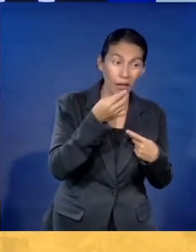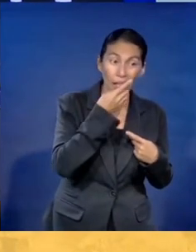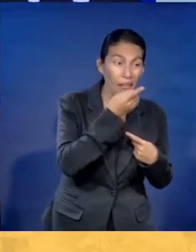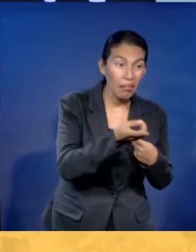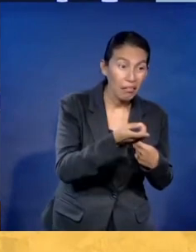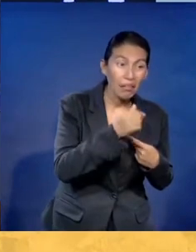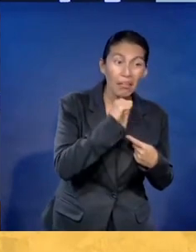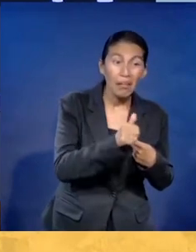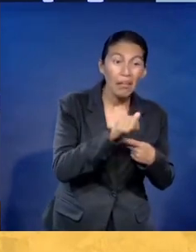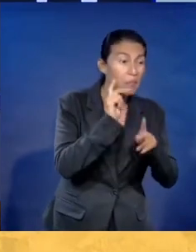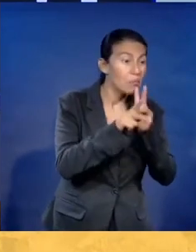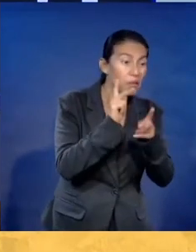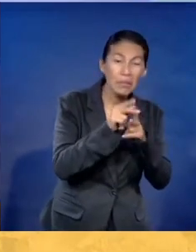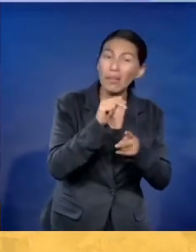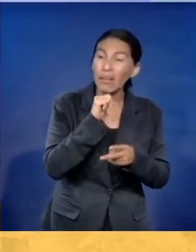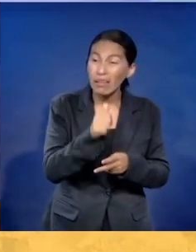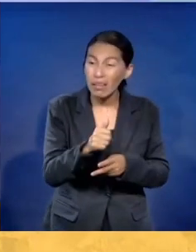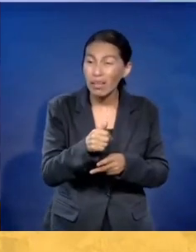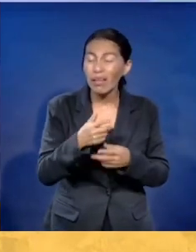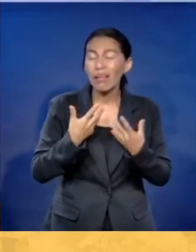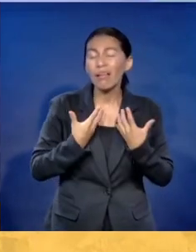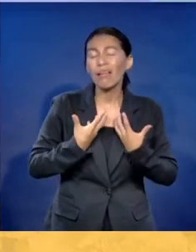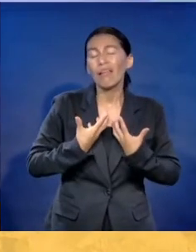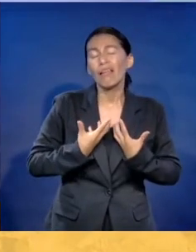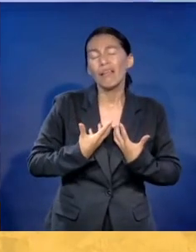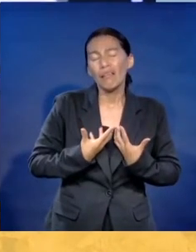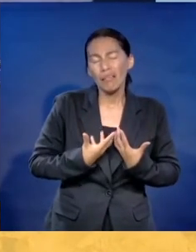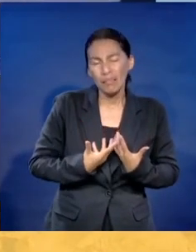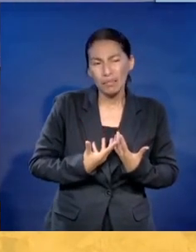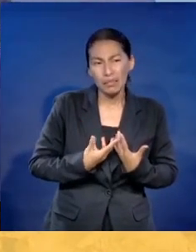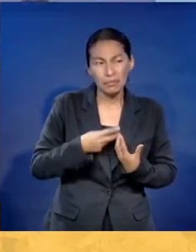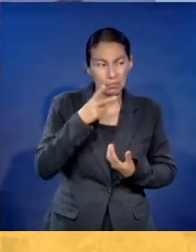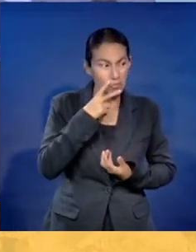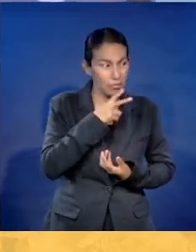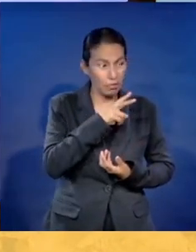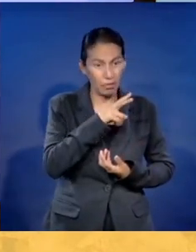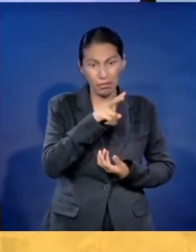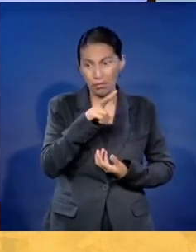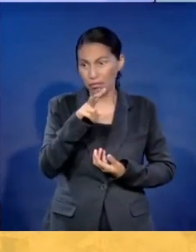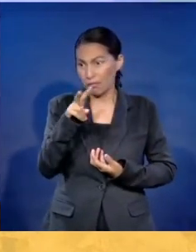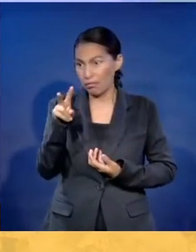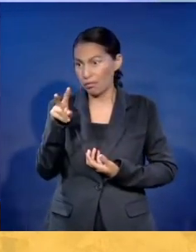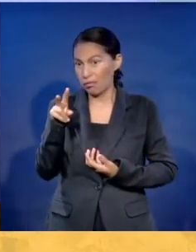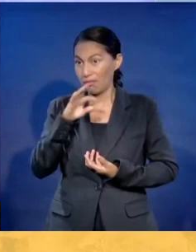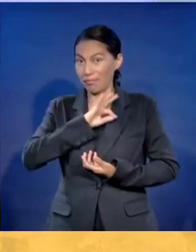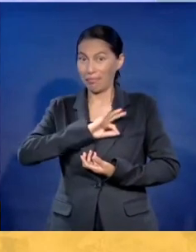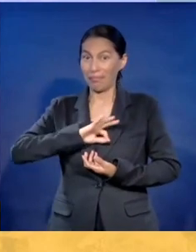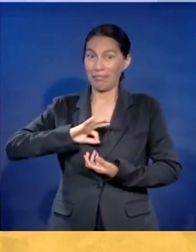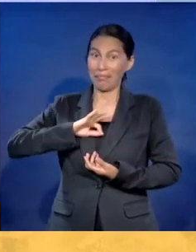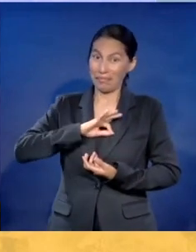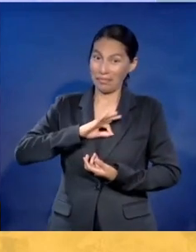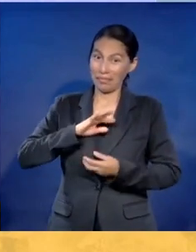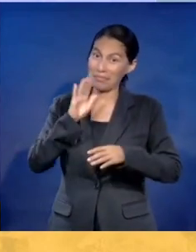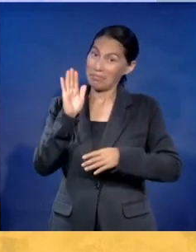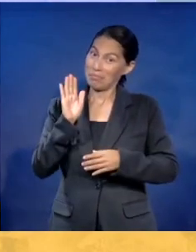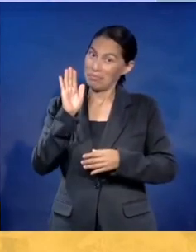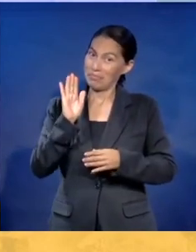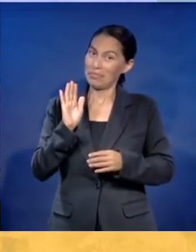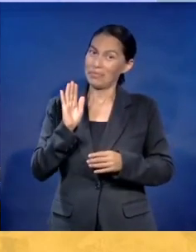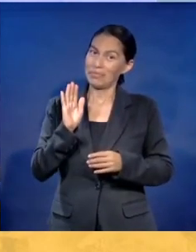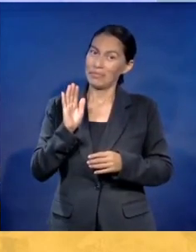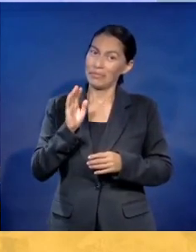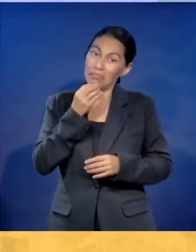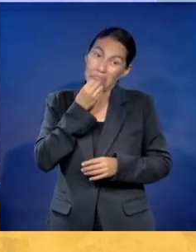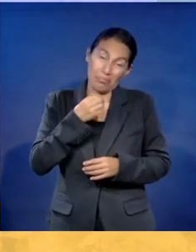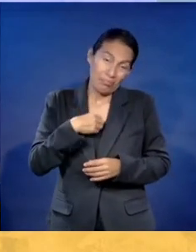y miran alrededor y observan y ven a otros que Aparentemente se ven muy felices Pero lo más seguro es que quién sabe Y